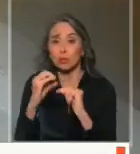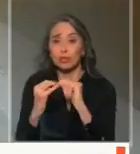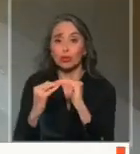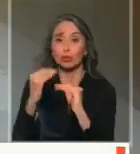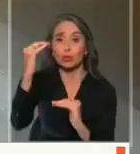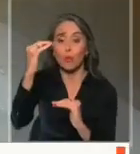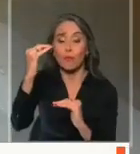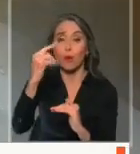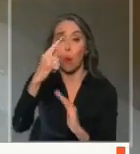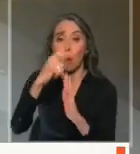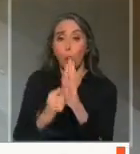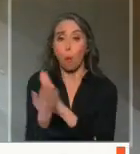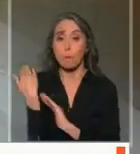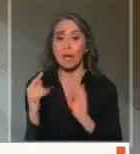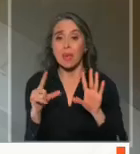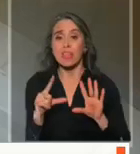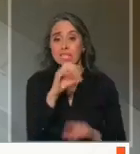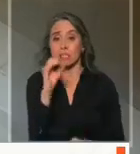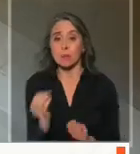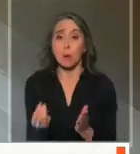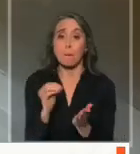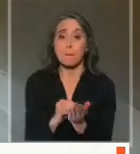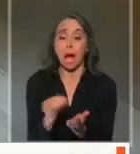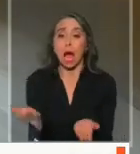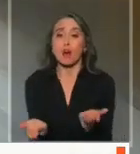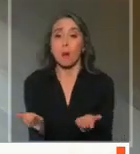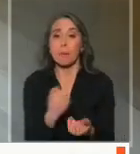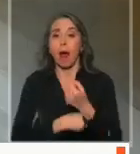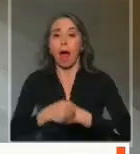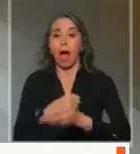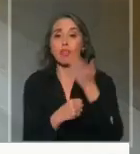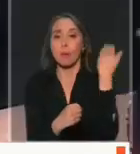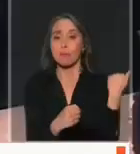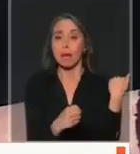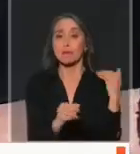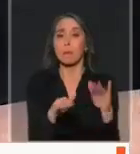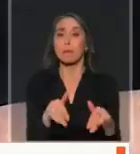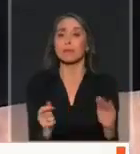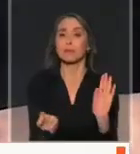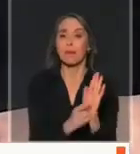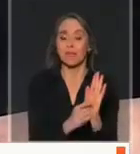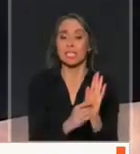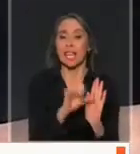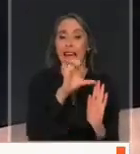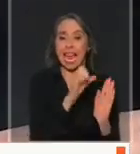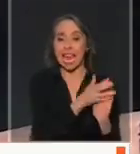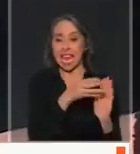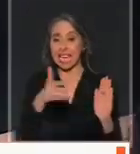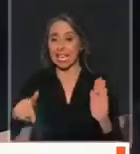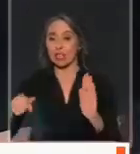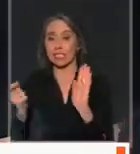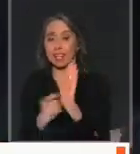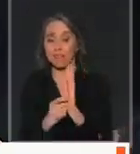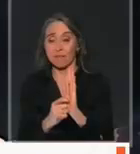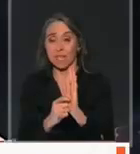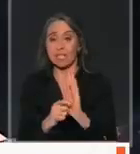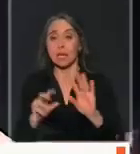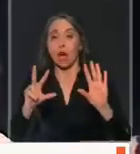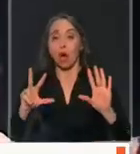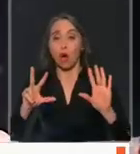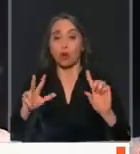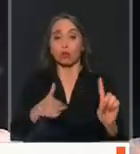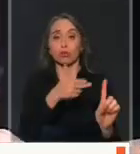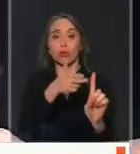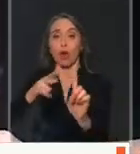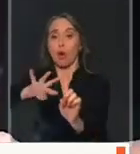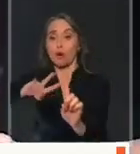mes y 17% comparado con el año anterior a la fecha. Desde enero a la fecha mantenemos 8 delitos de robo en